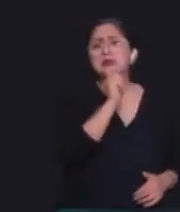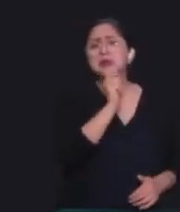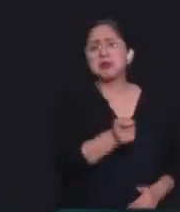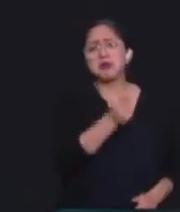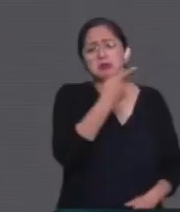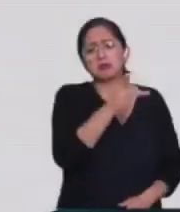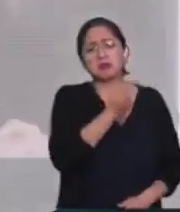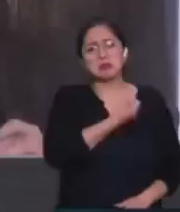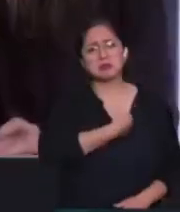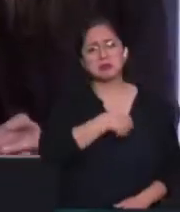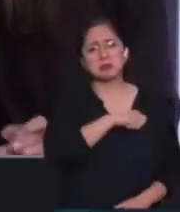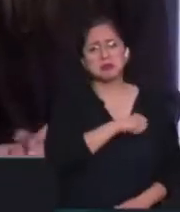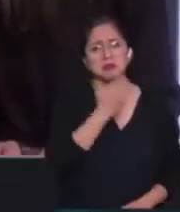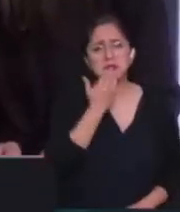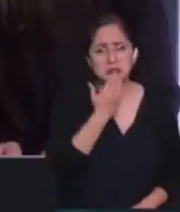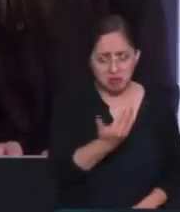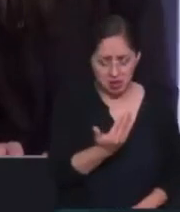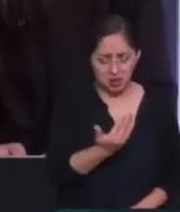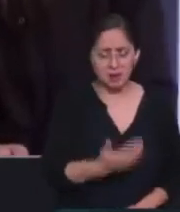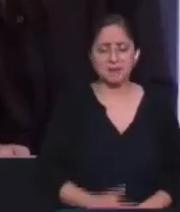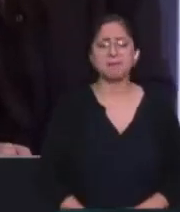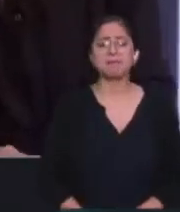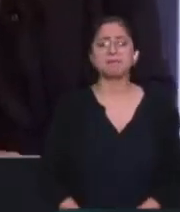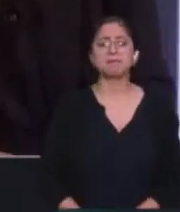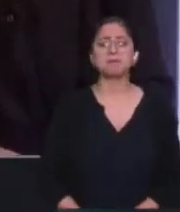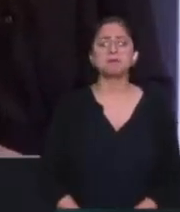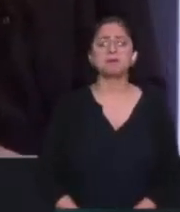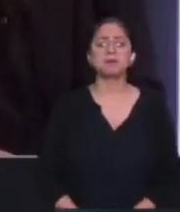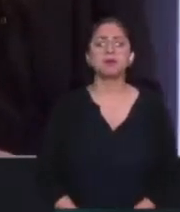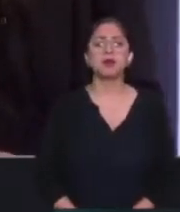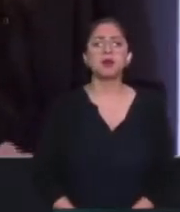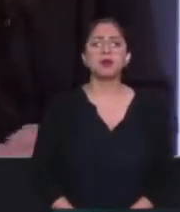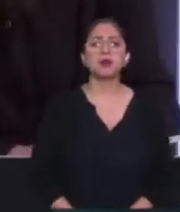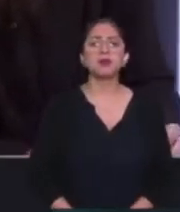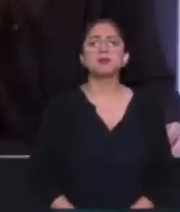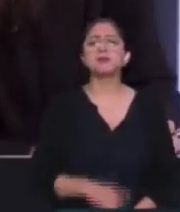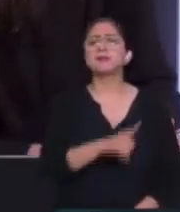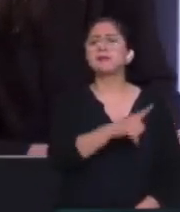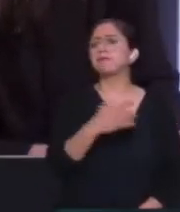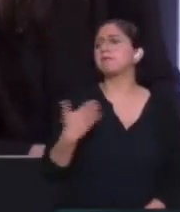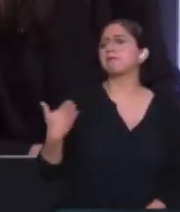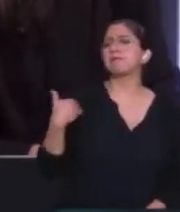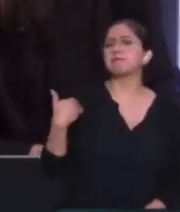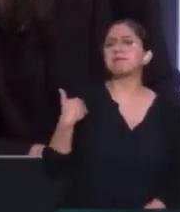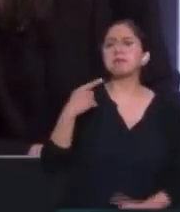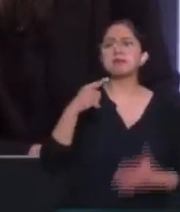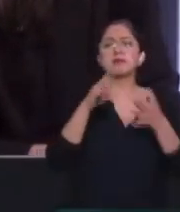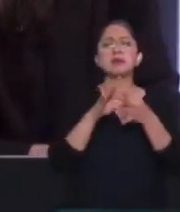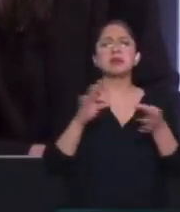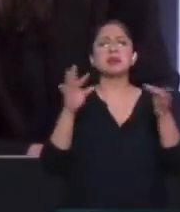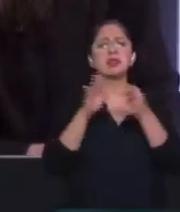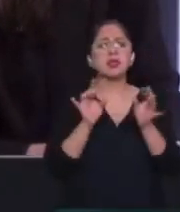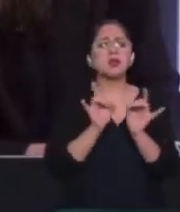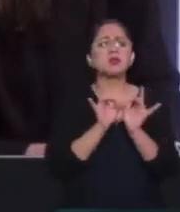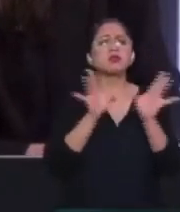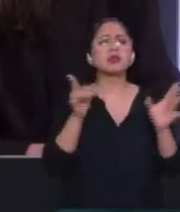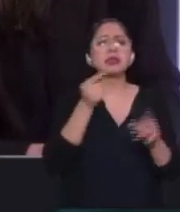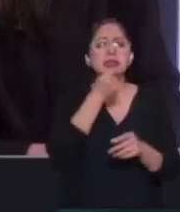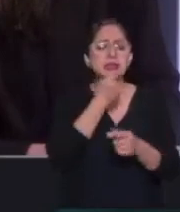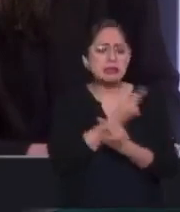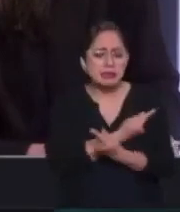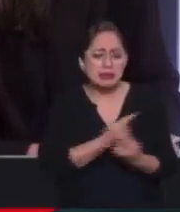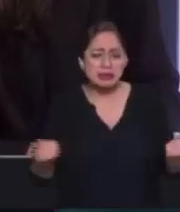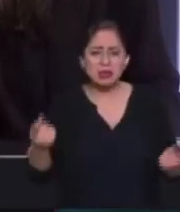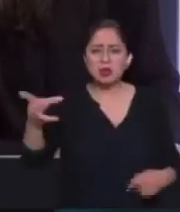sanos. Doctor, en referencia a lo que mencionaba hace unos momentos sobre el grado de riesgo que podría existir en pequeñitos en México debido a